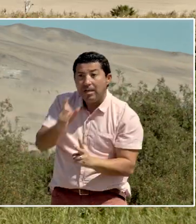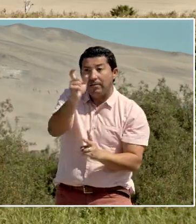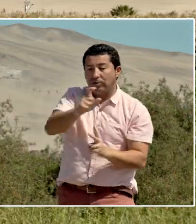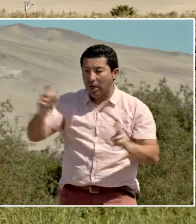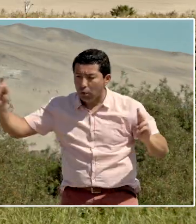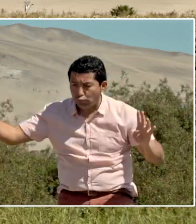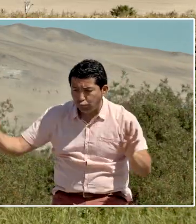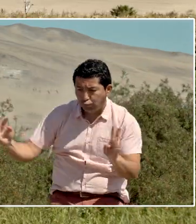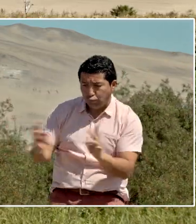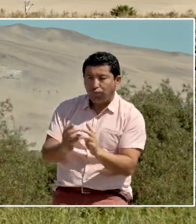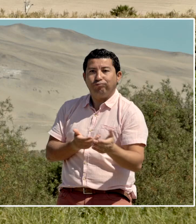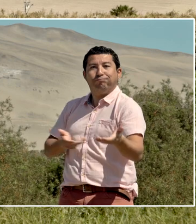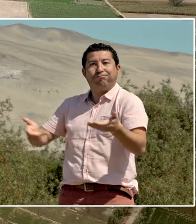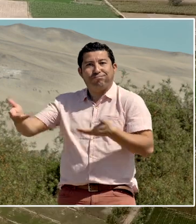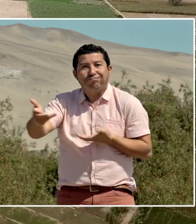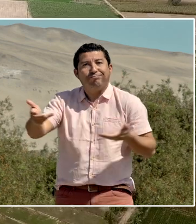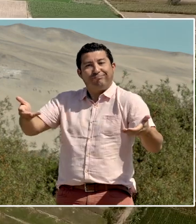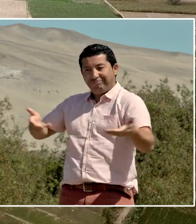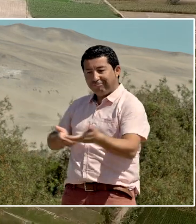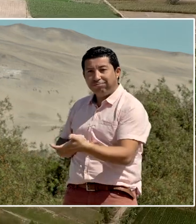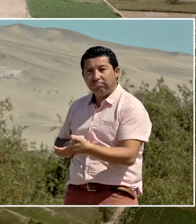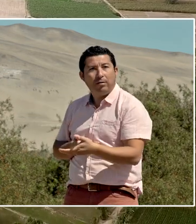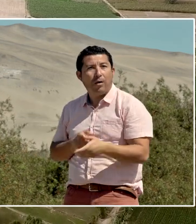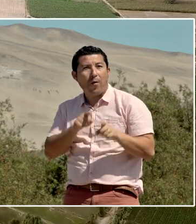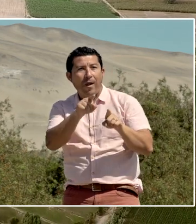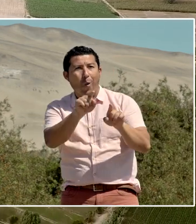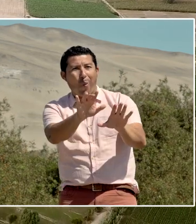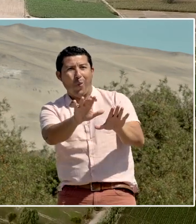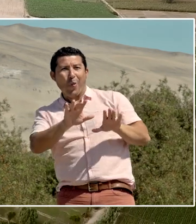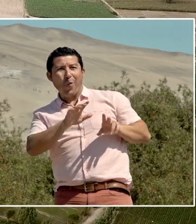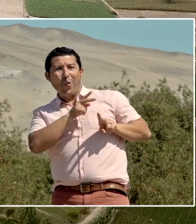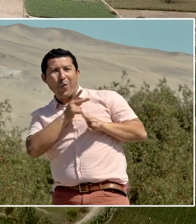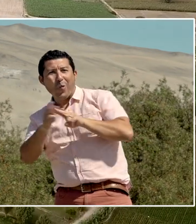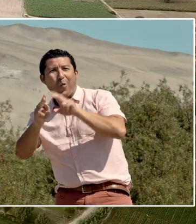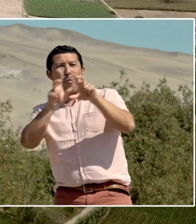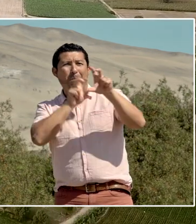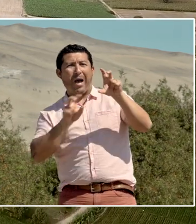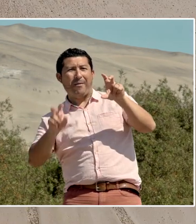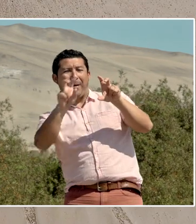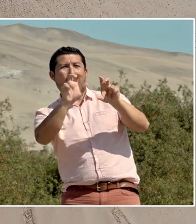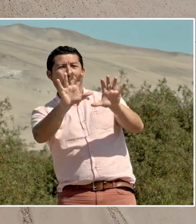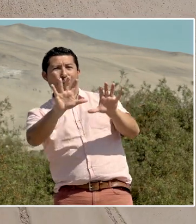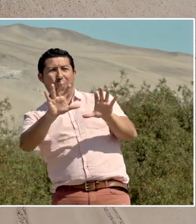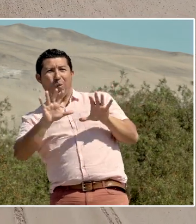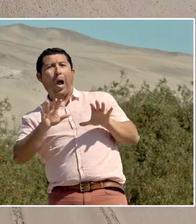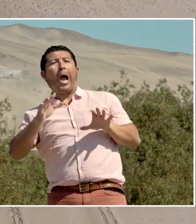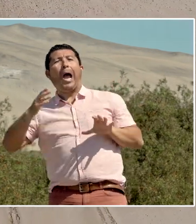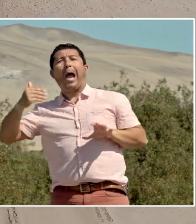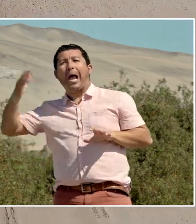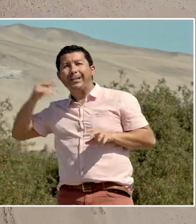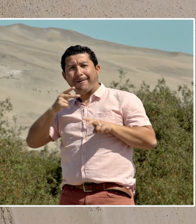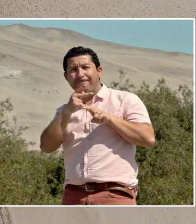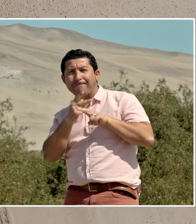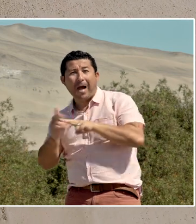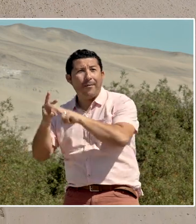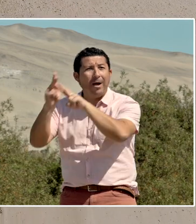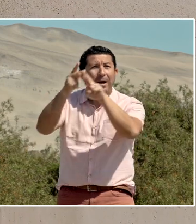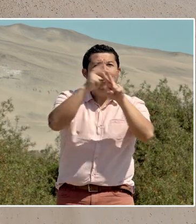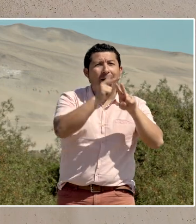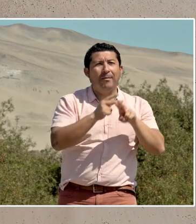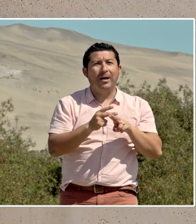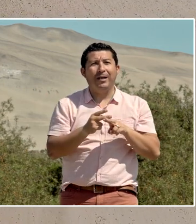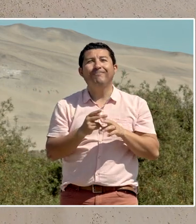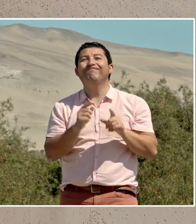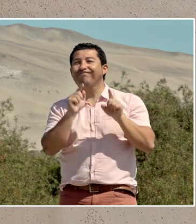habitantes del valle la magnitud de los geoglifos nos hace creer que fueron construidos